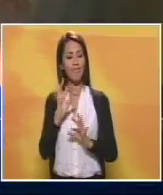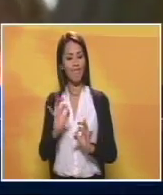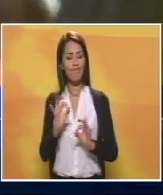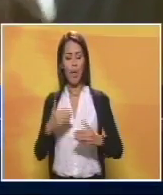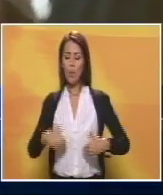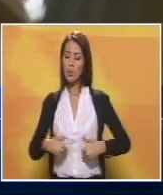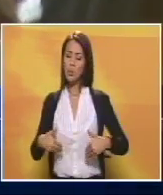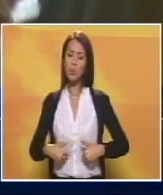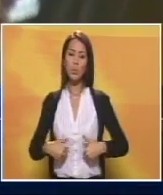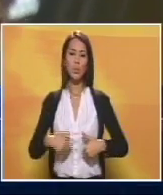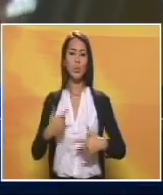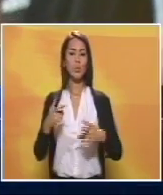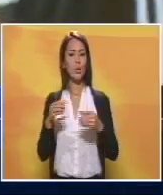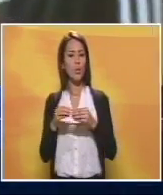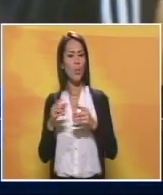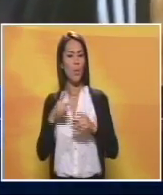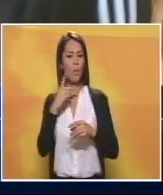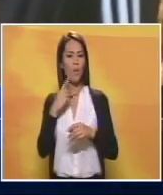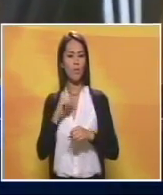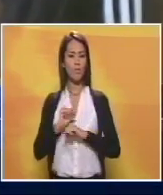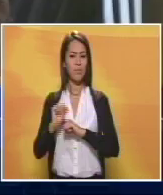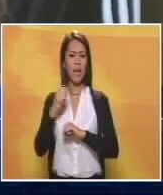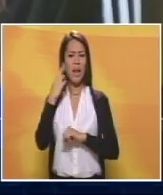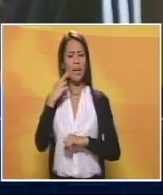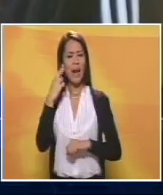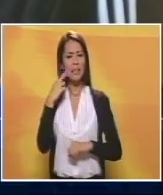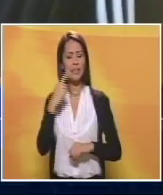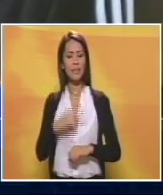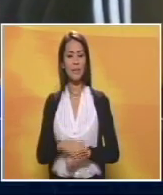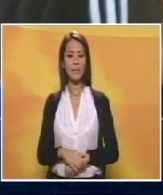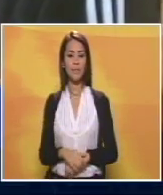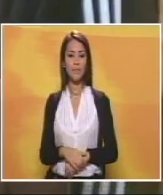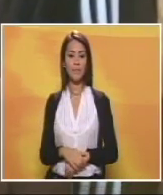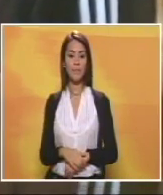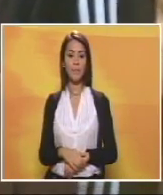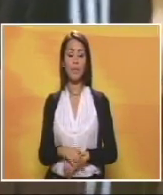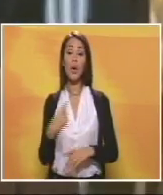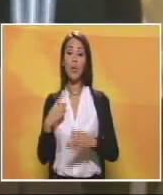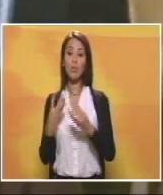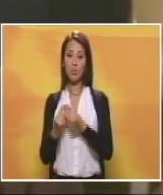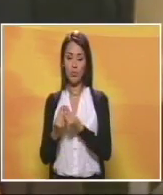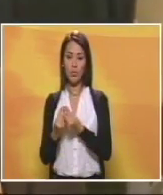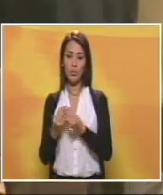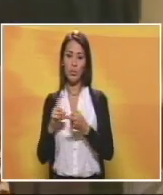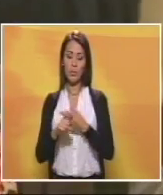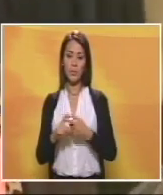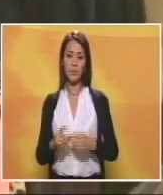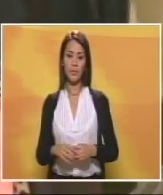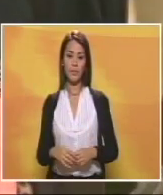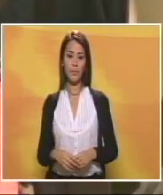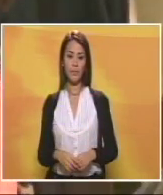lucha contra el régimen de segregación racial conocido como apartheid, junto a su marido.